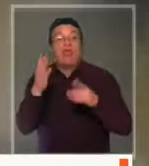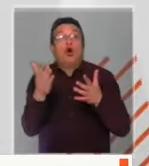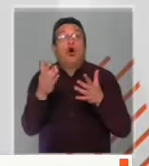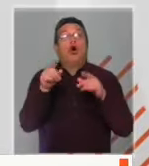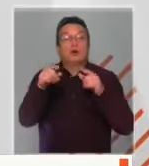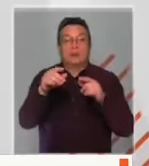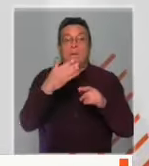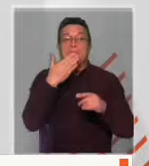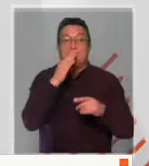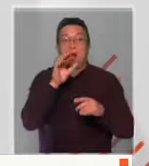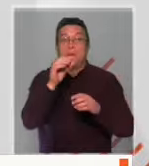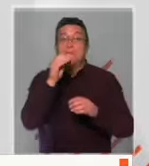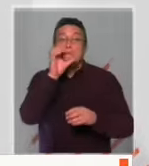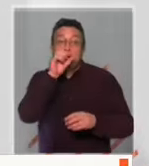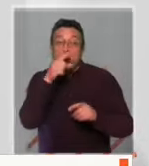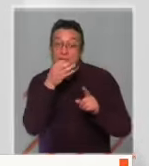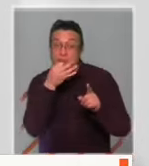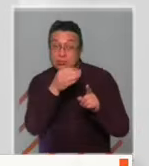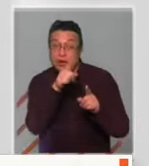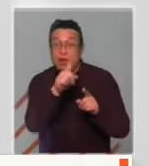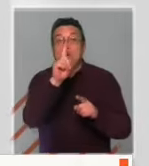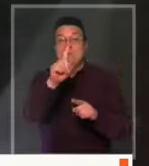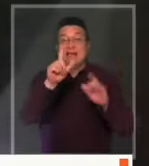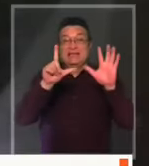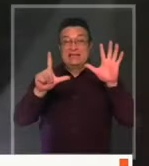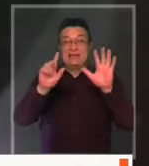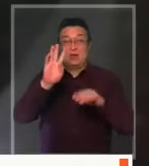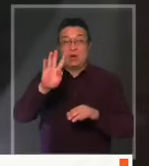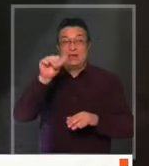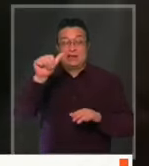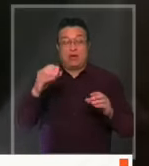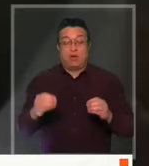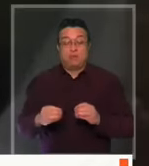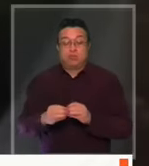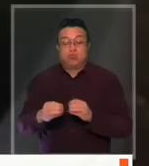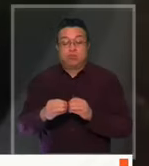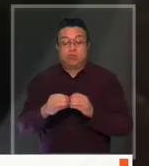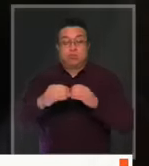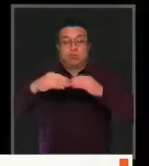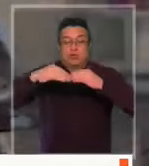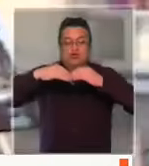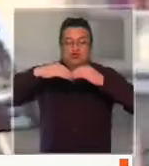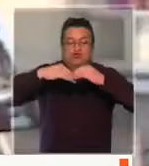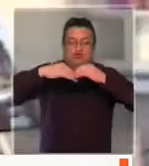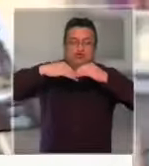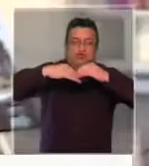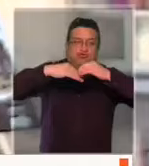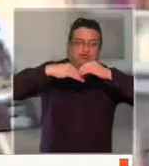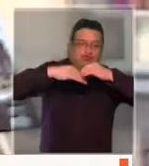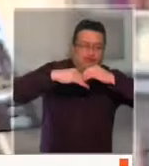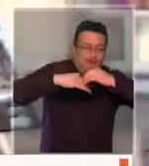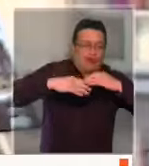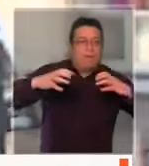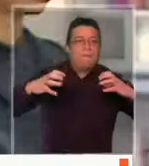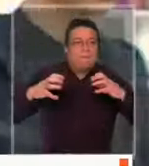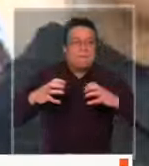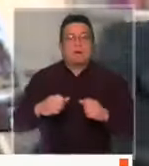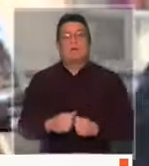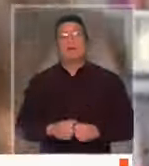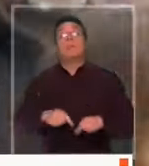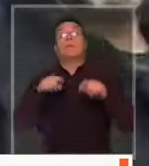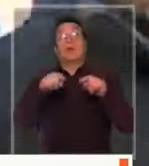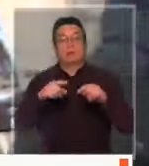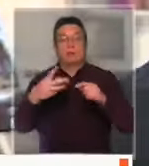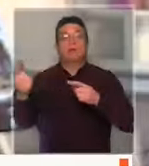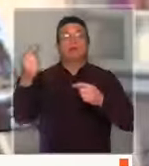Perú. Desde 1746 hay energía acumulada en las costas de Lima. En la zona norte, también producto de la